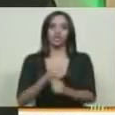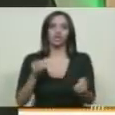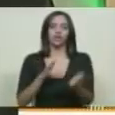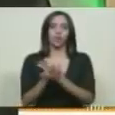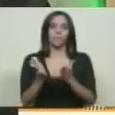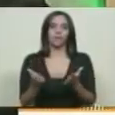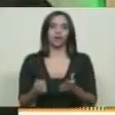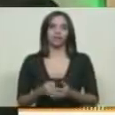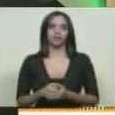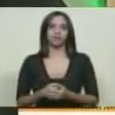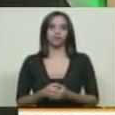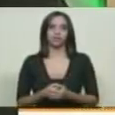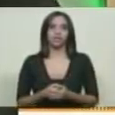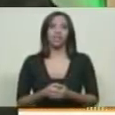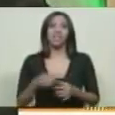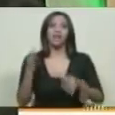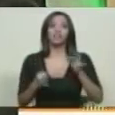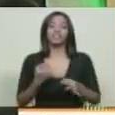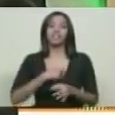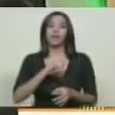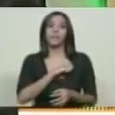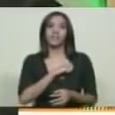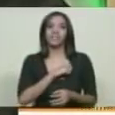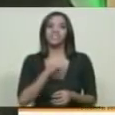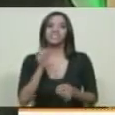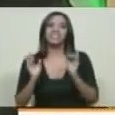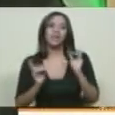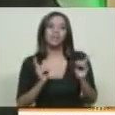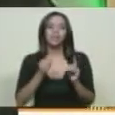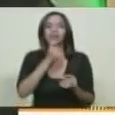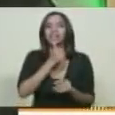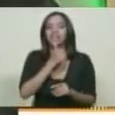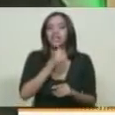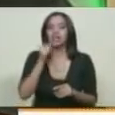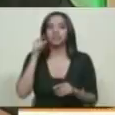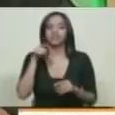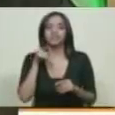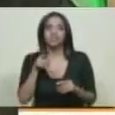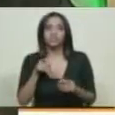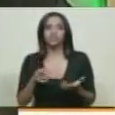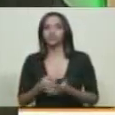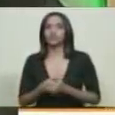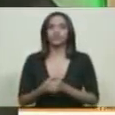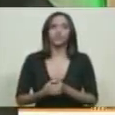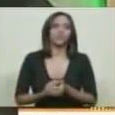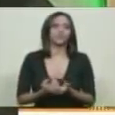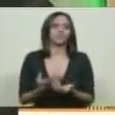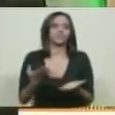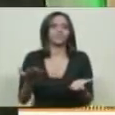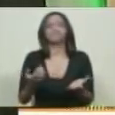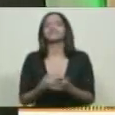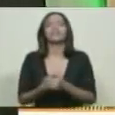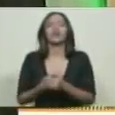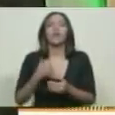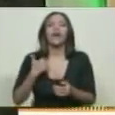juzgado. La justicia española depende para quién. Si eres de izquierda, si le molestas, te busco cualquier artículo. Lo que han hecho a Willy, tenía